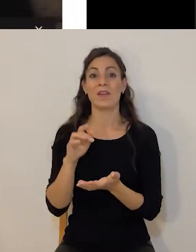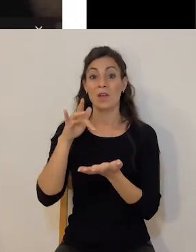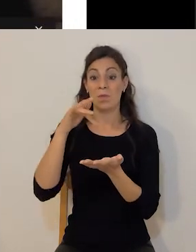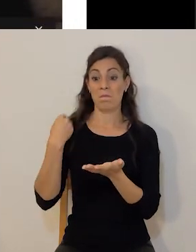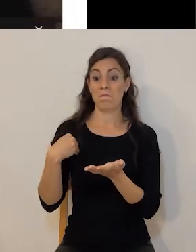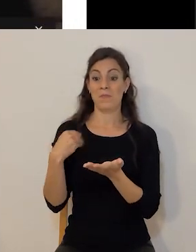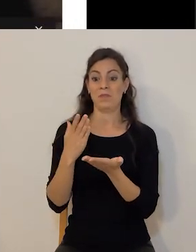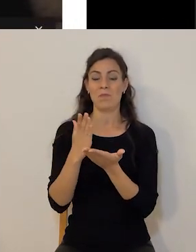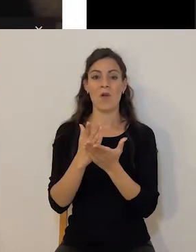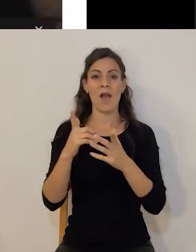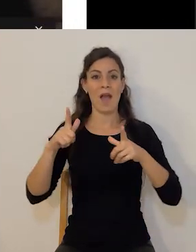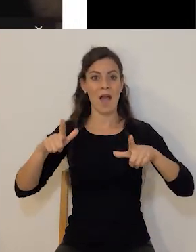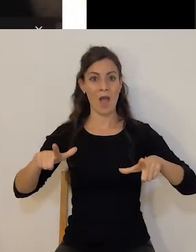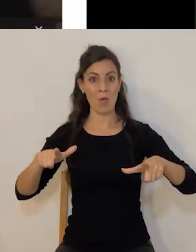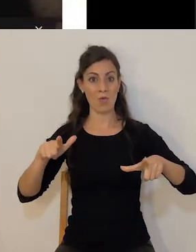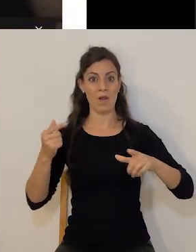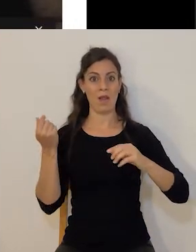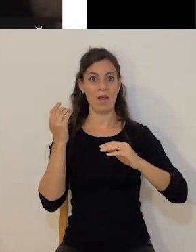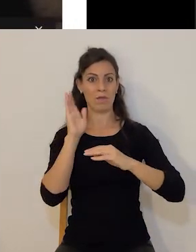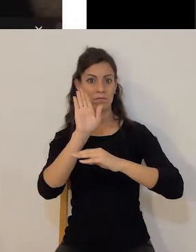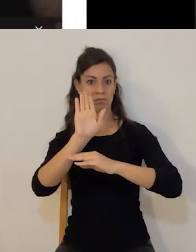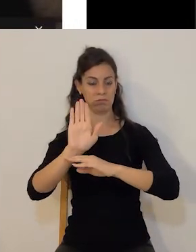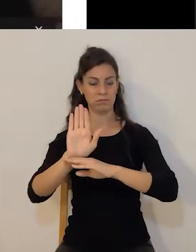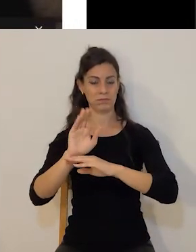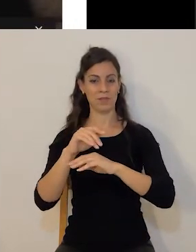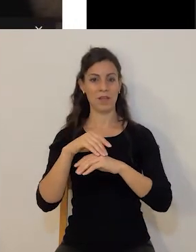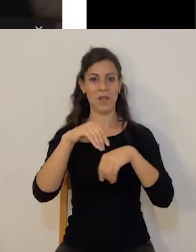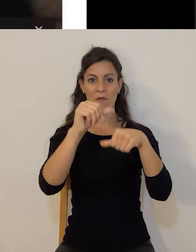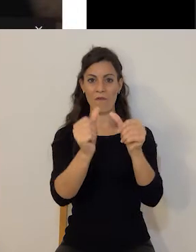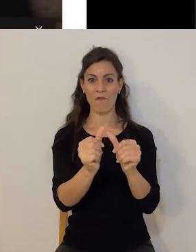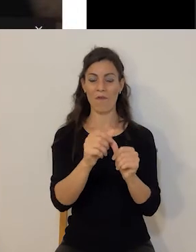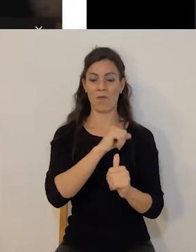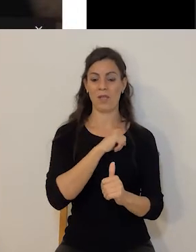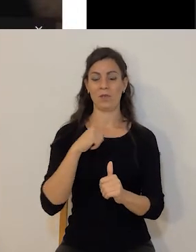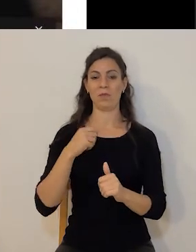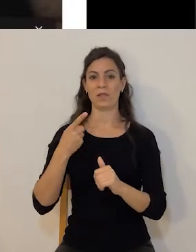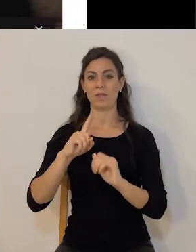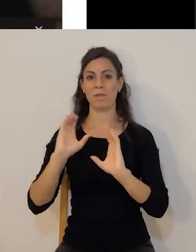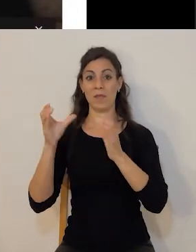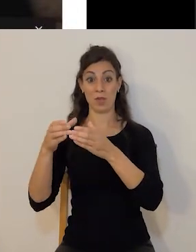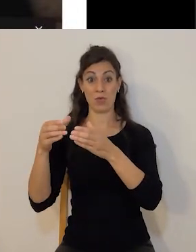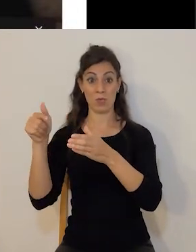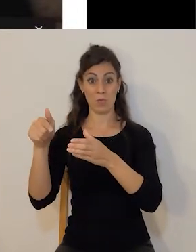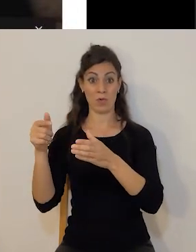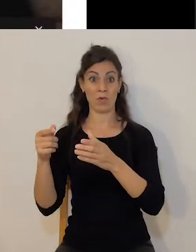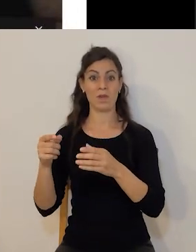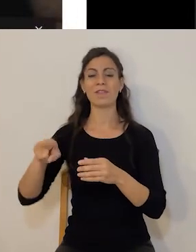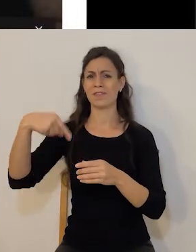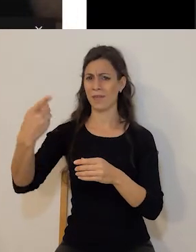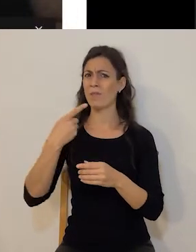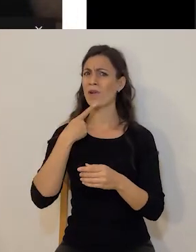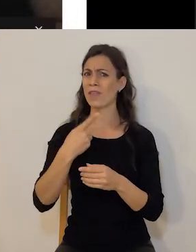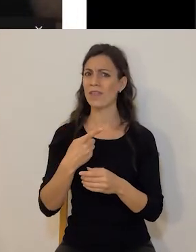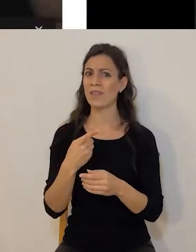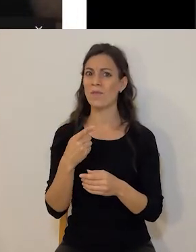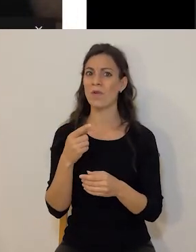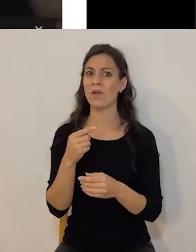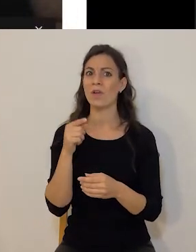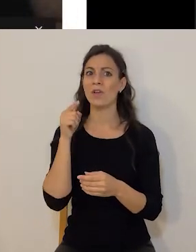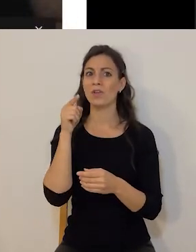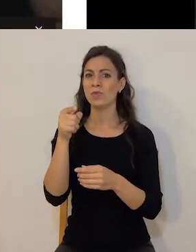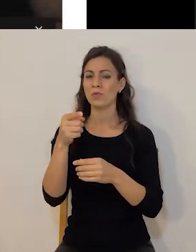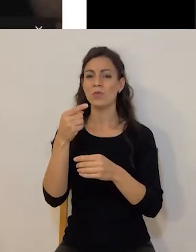porque este vídeo lo trabajamos en aula, lo trabajamos a nivel individual y colectivo, y decimos luego, ¿a quién te